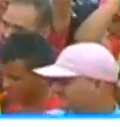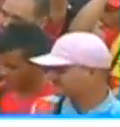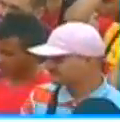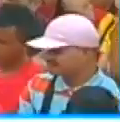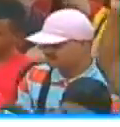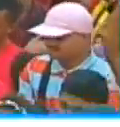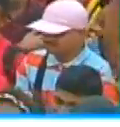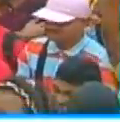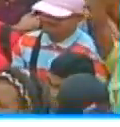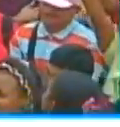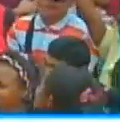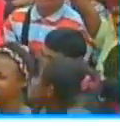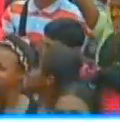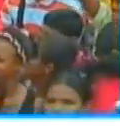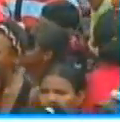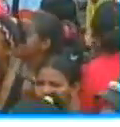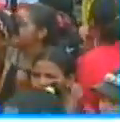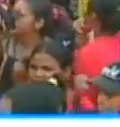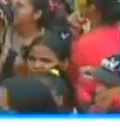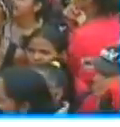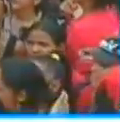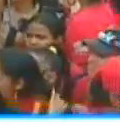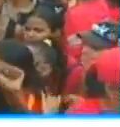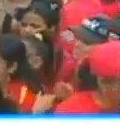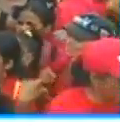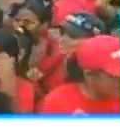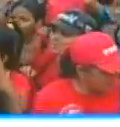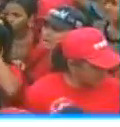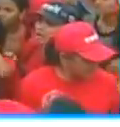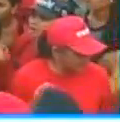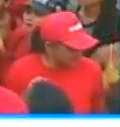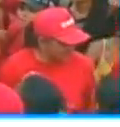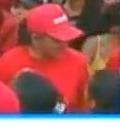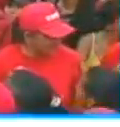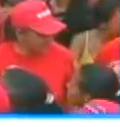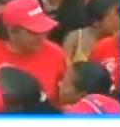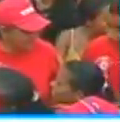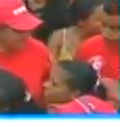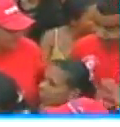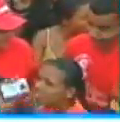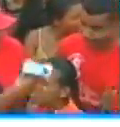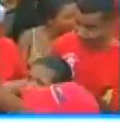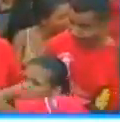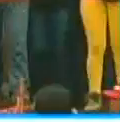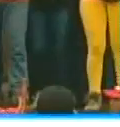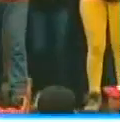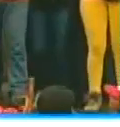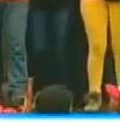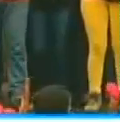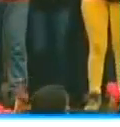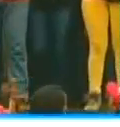a Venezuela, dale una oportunidad a la constituyente, dale una oportunidad a la gente buena que quiere paz.